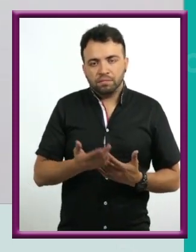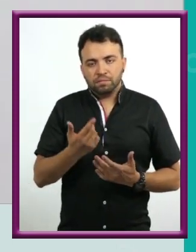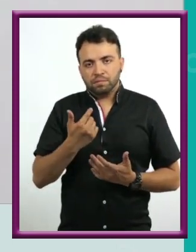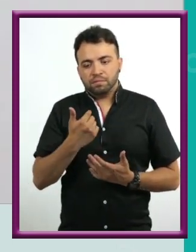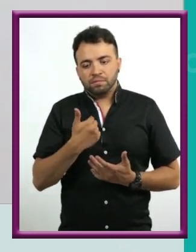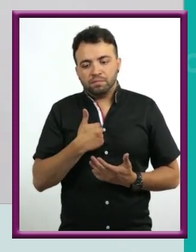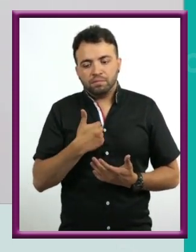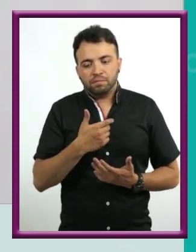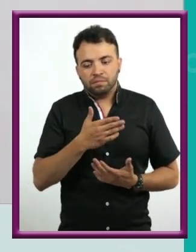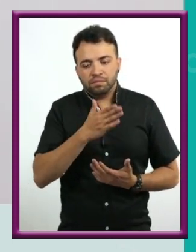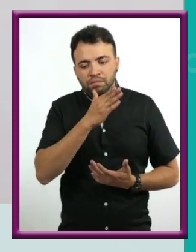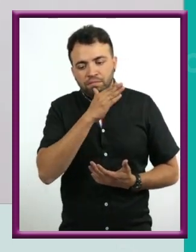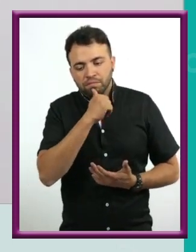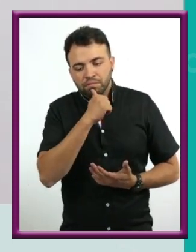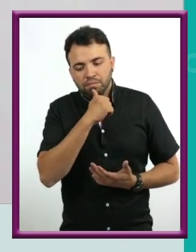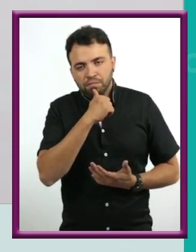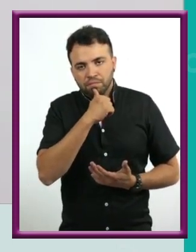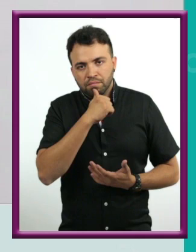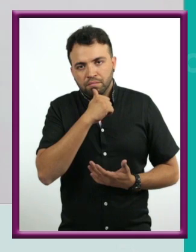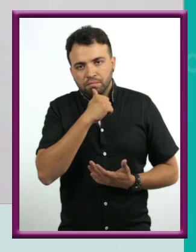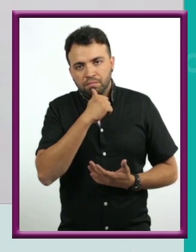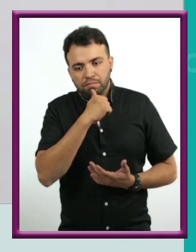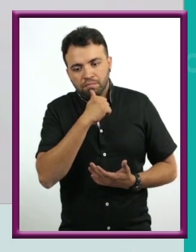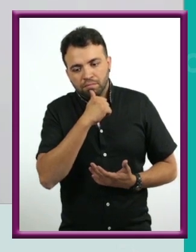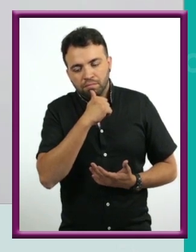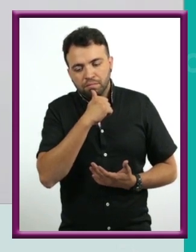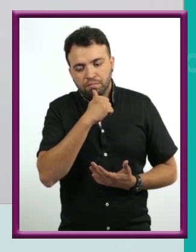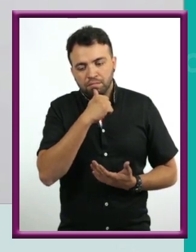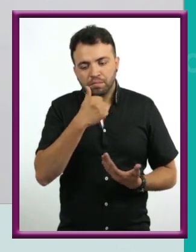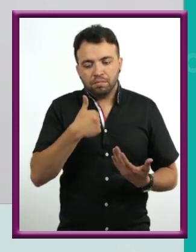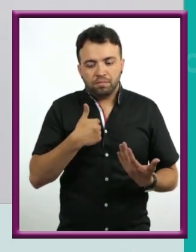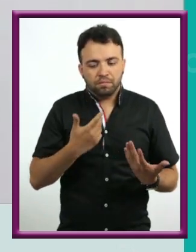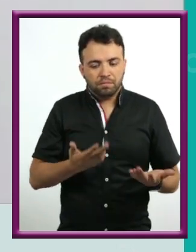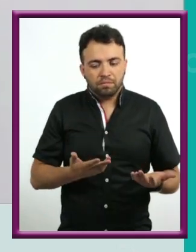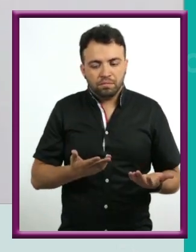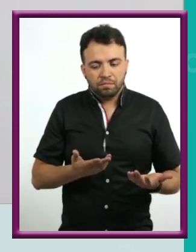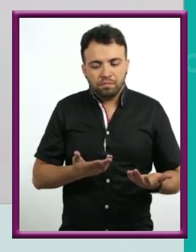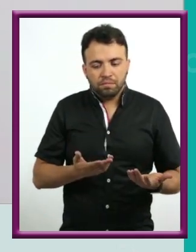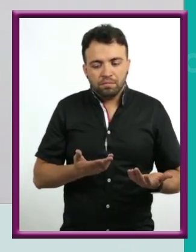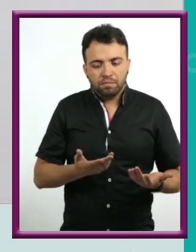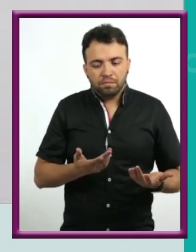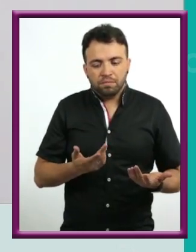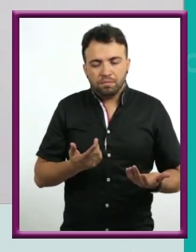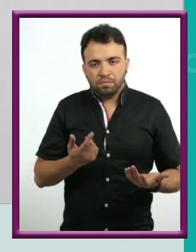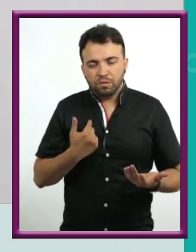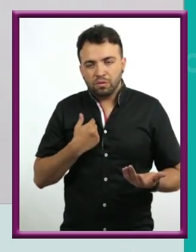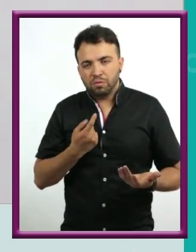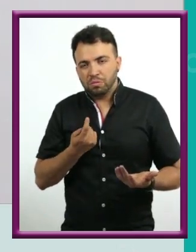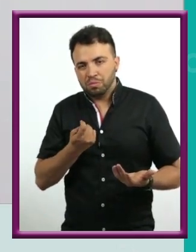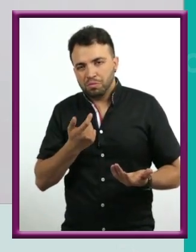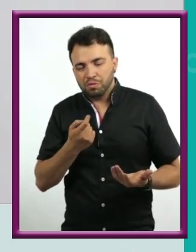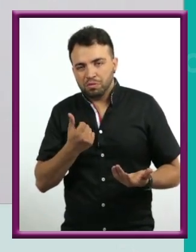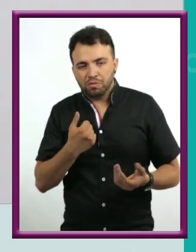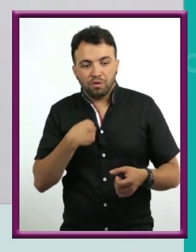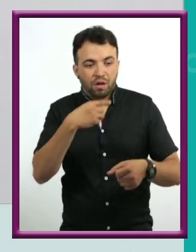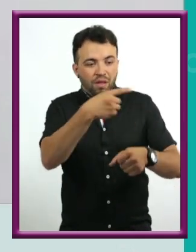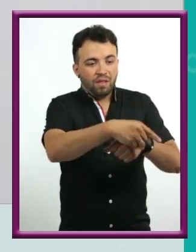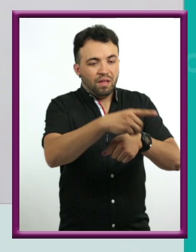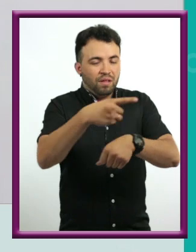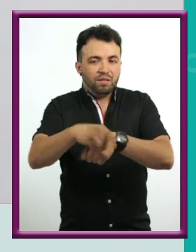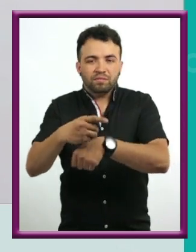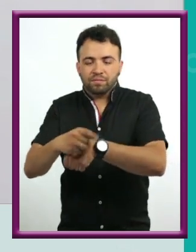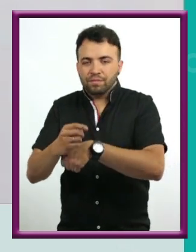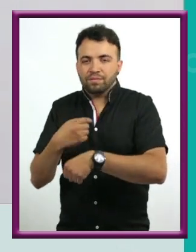la hago, y si no, pues no, realmente procuro que casi